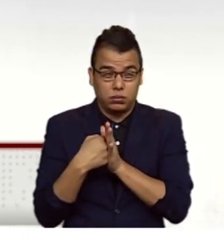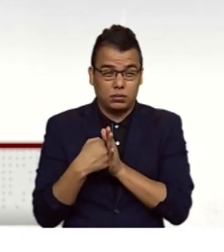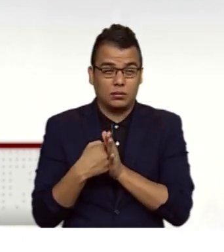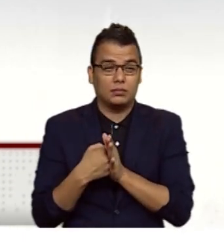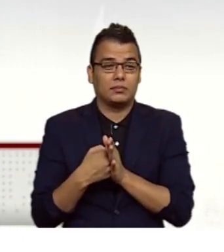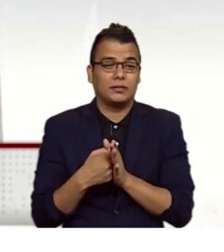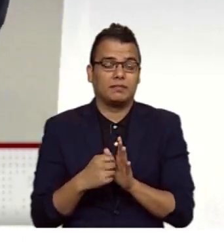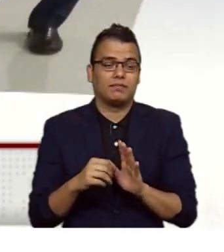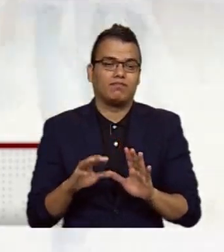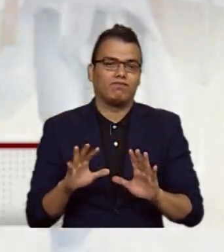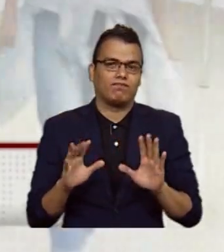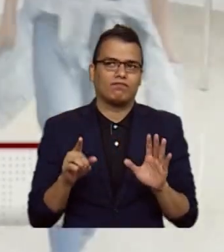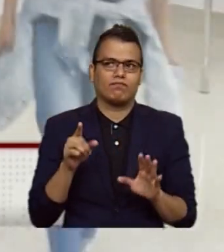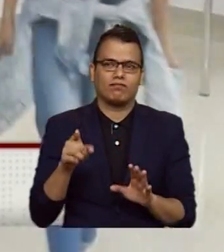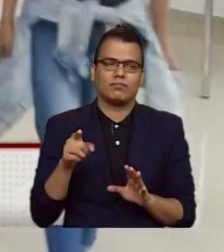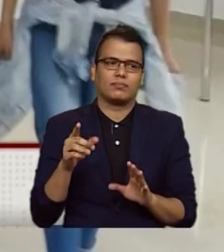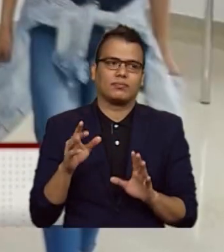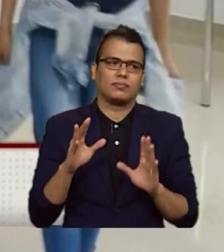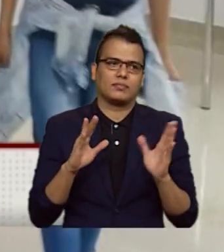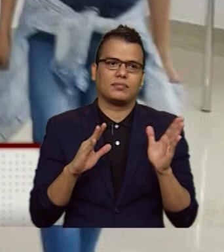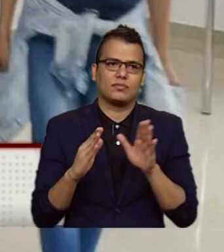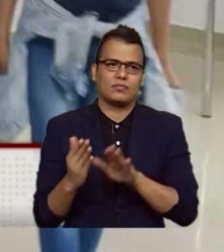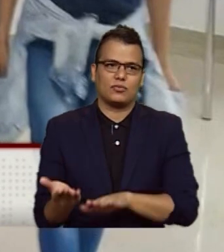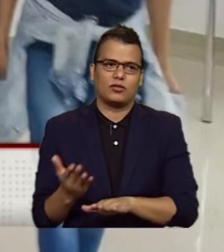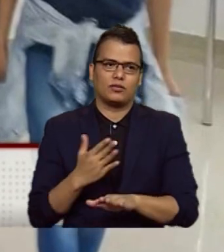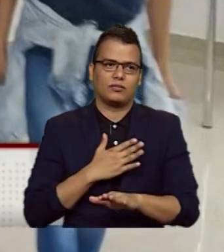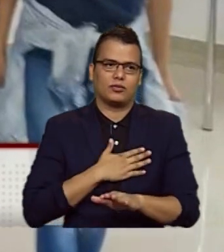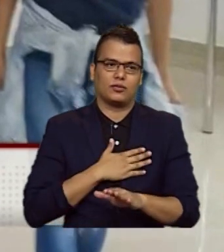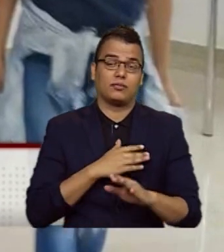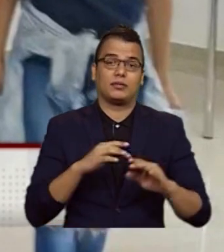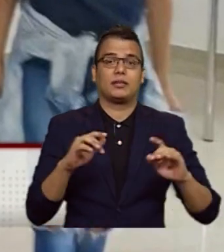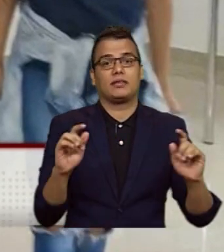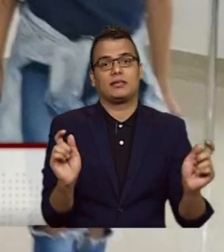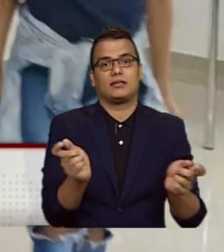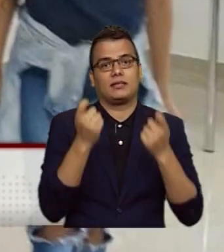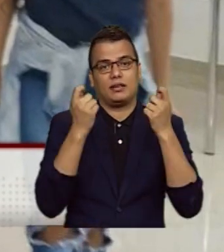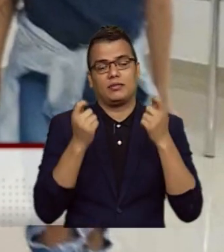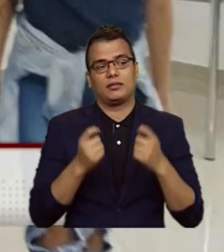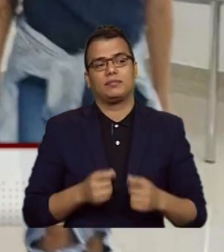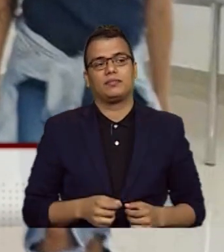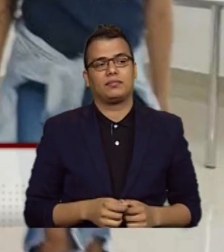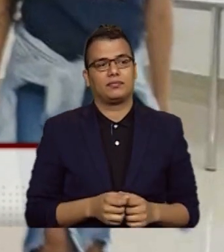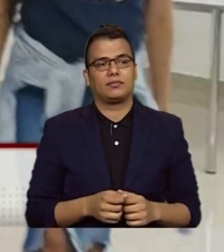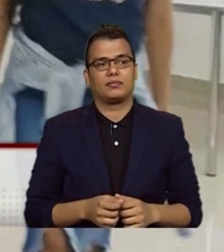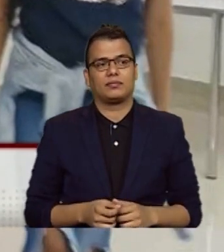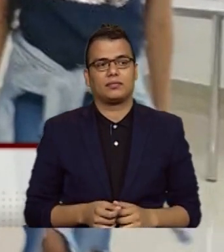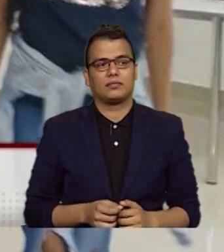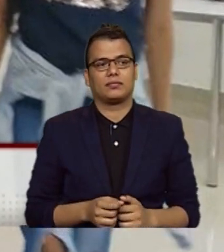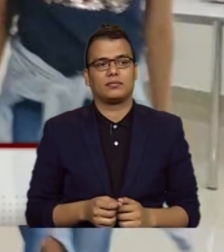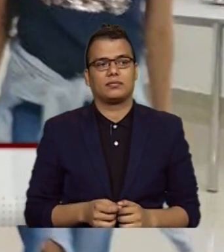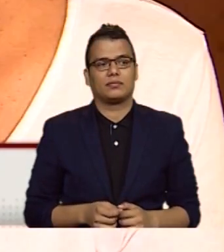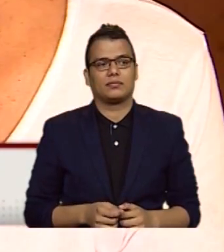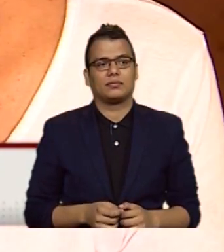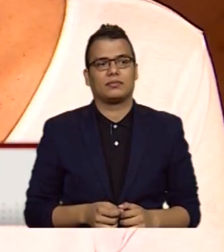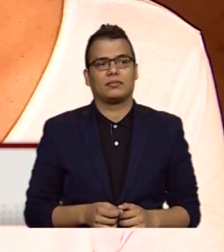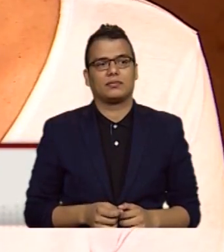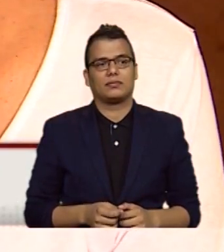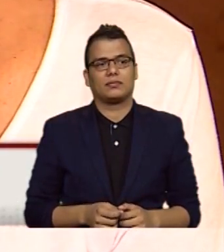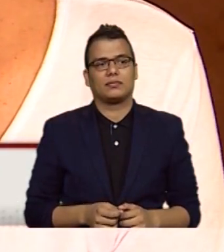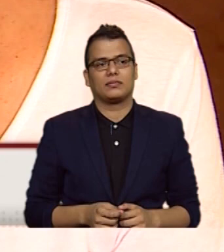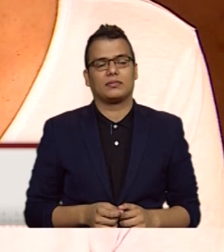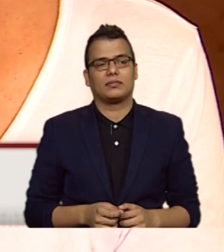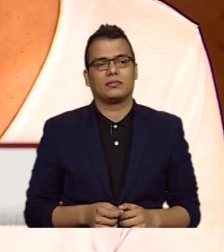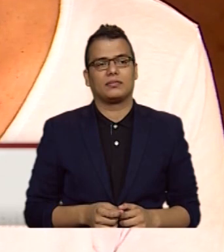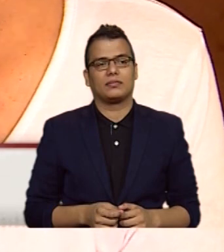pues desafortunadamente para él y afortunadamente para mí, ¿no? Siempre tiene que haber un perdedor y un ganador. Creo que yo fui la afortunada